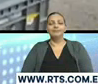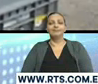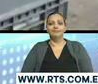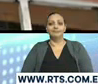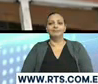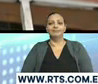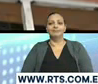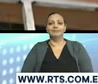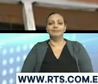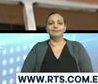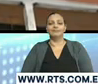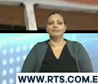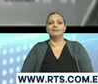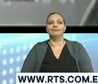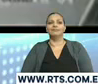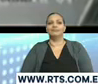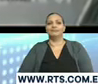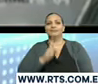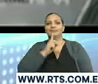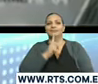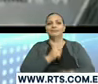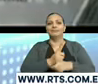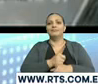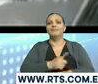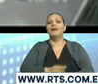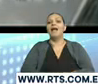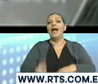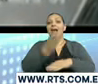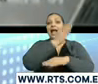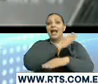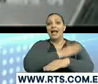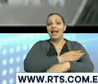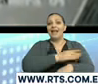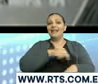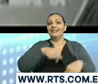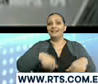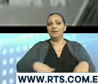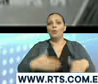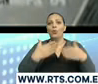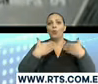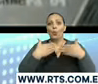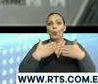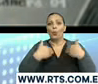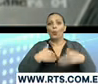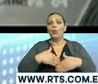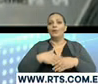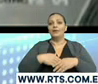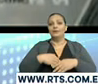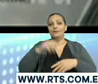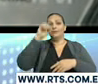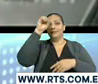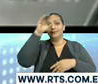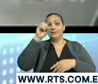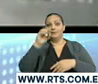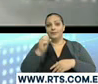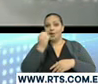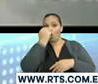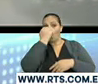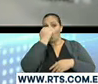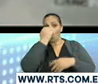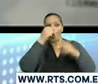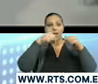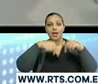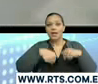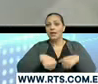Pero estos no salieron con hambre, salieron fue con una afrentosidad. Y una maldad desarrollada. Y es que la verdad es que